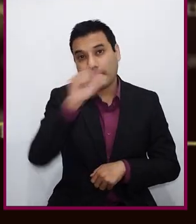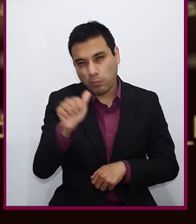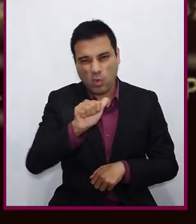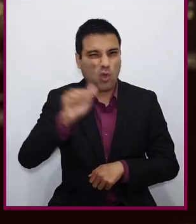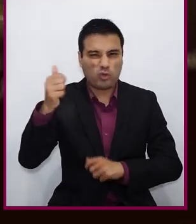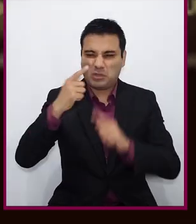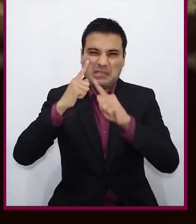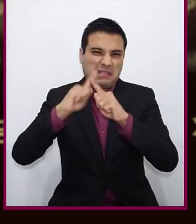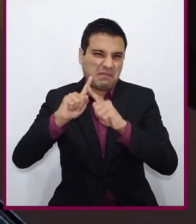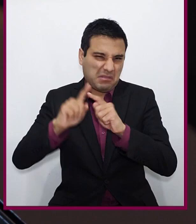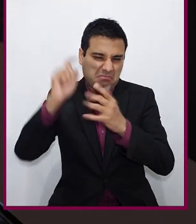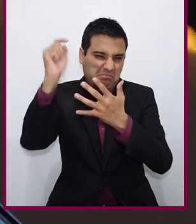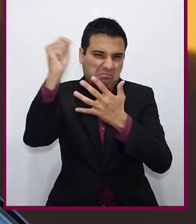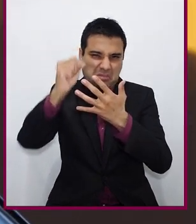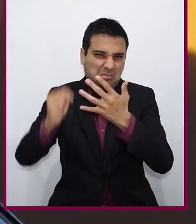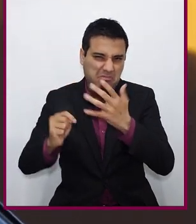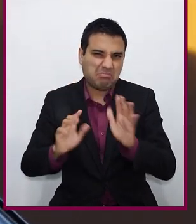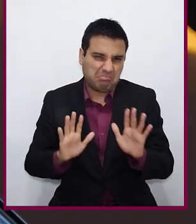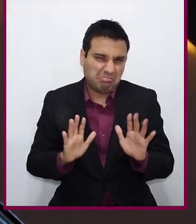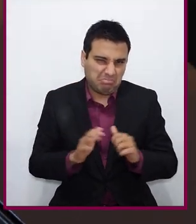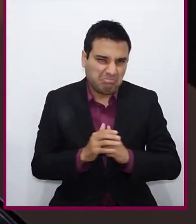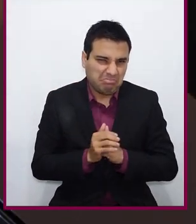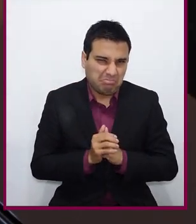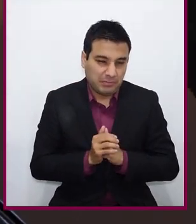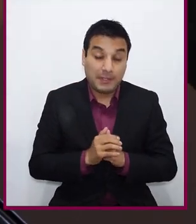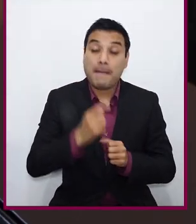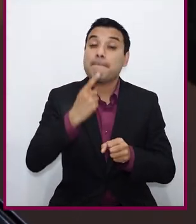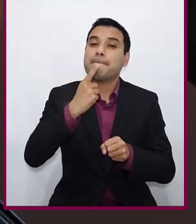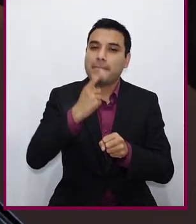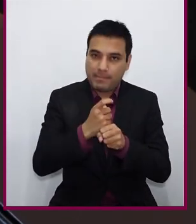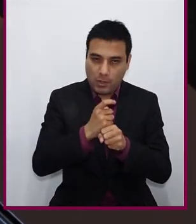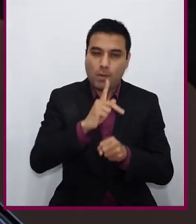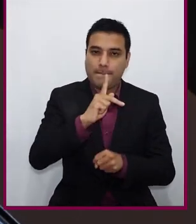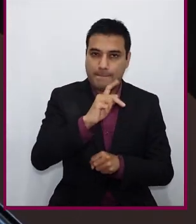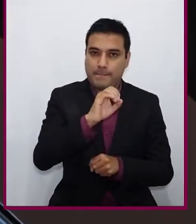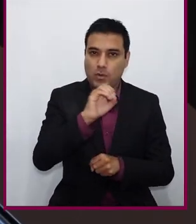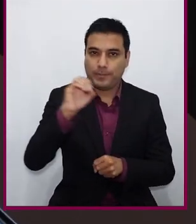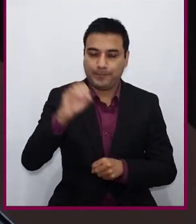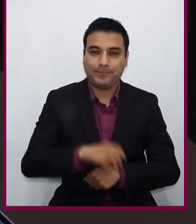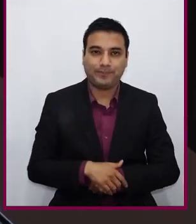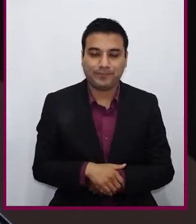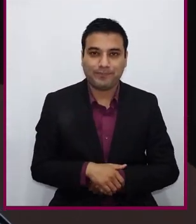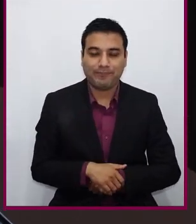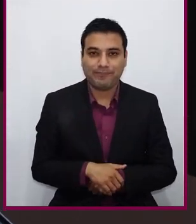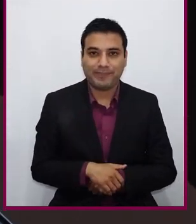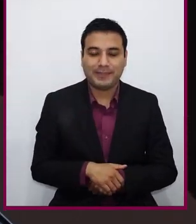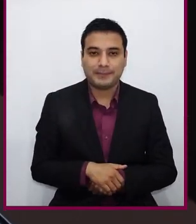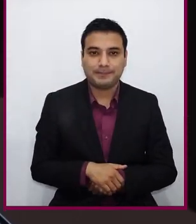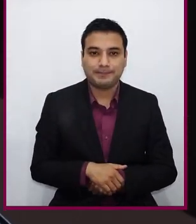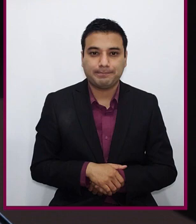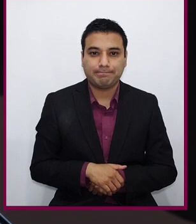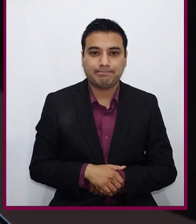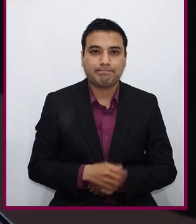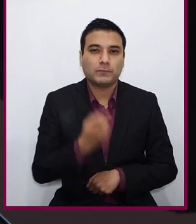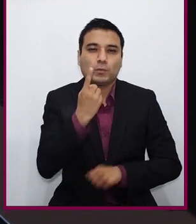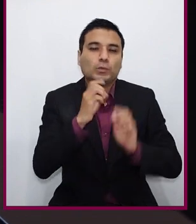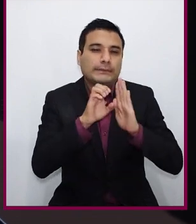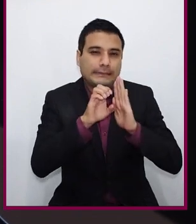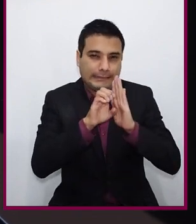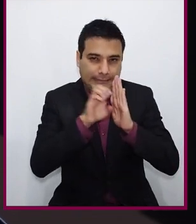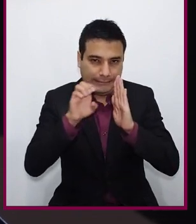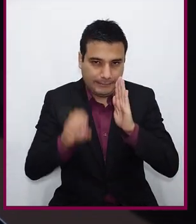aprenderlo pues un ejemplo de esto entonces una sencilla aplicación de celular